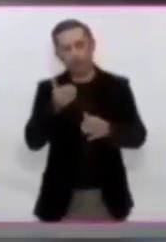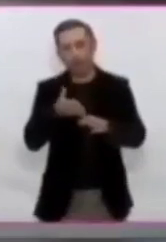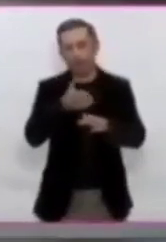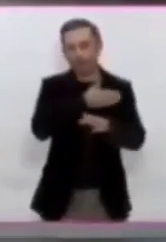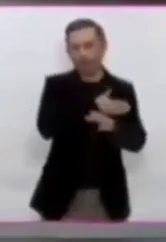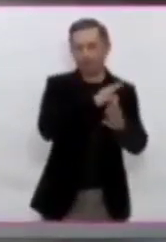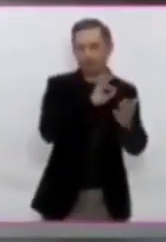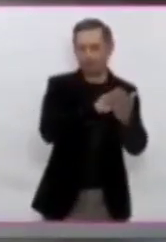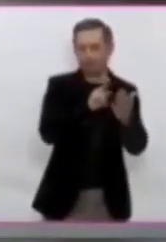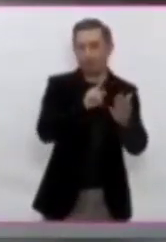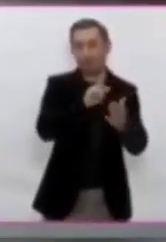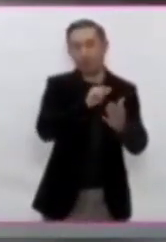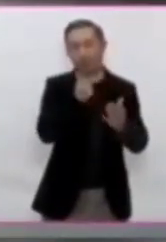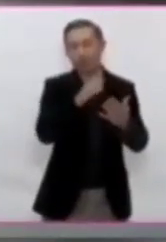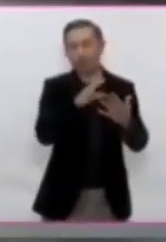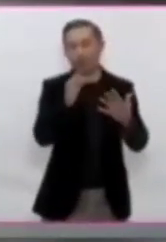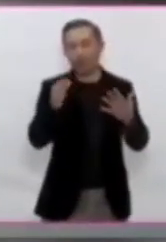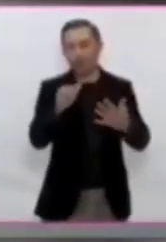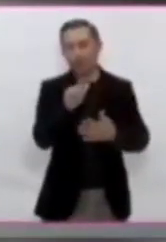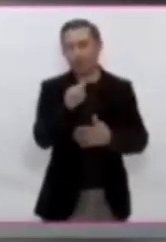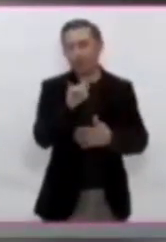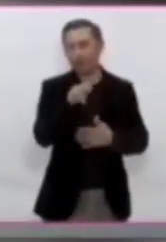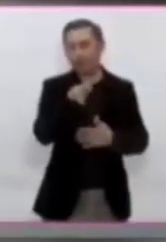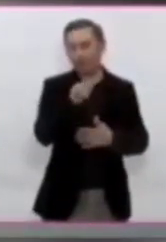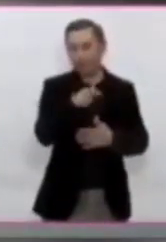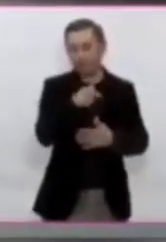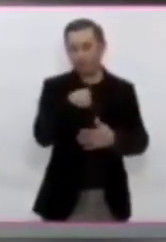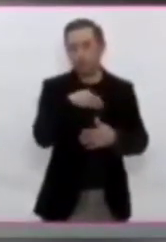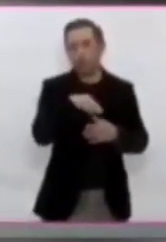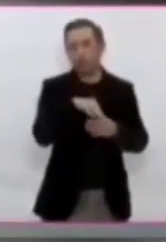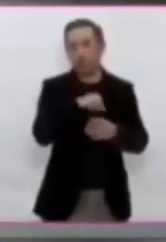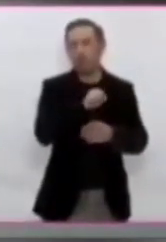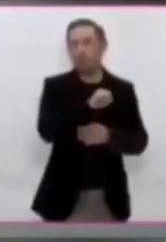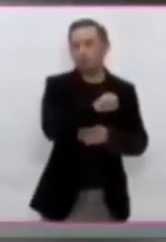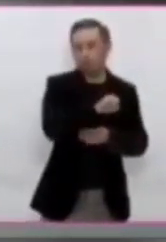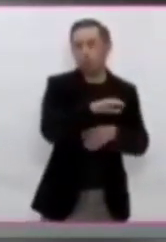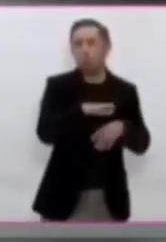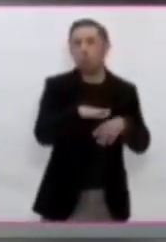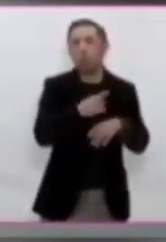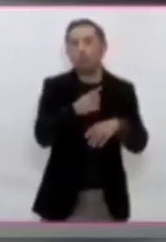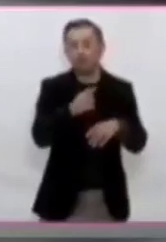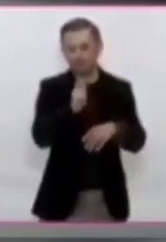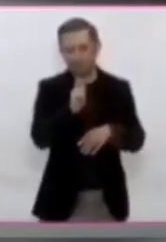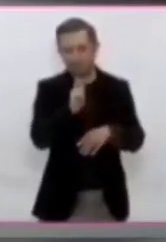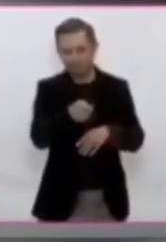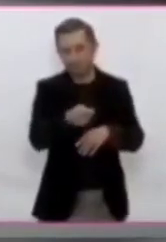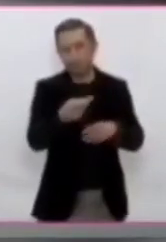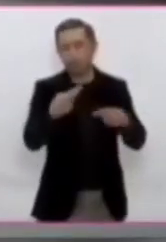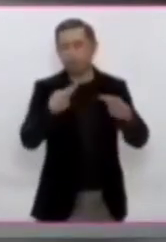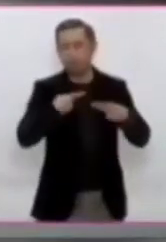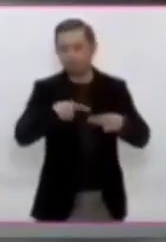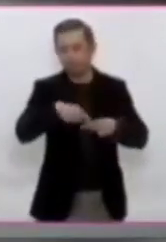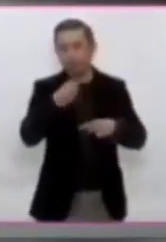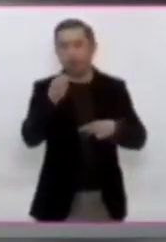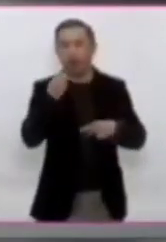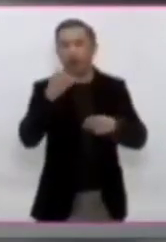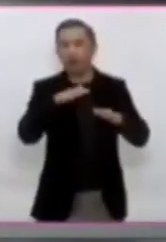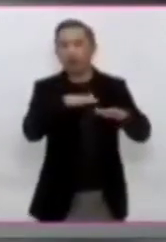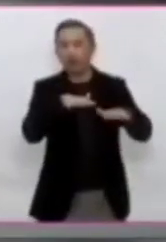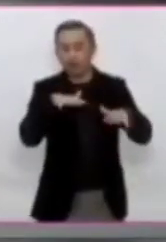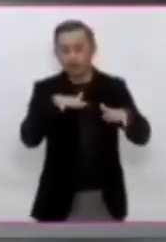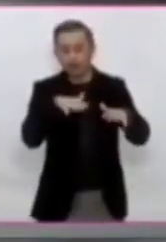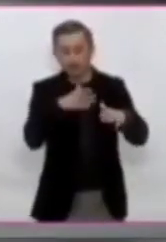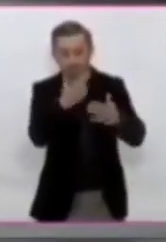anterior, pues ahí también voté a favor de negar el registro porque no se contaba con el número de asambleas